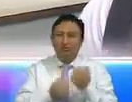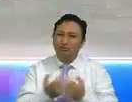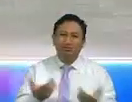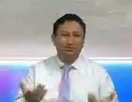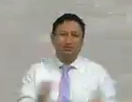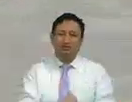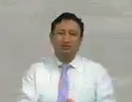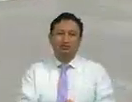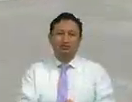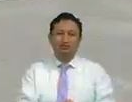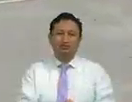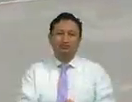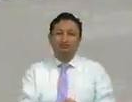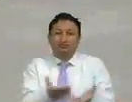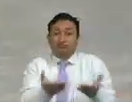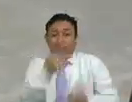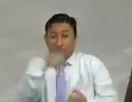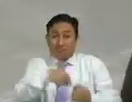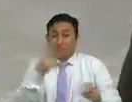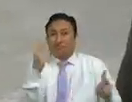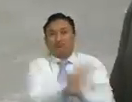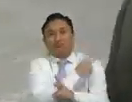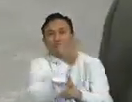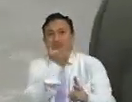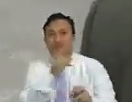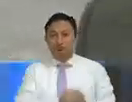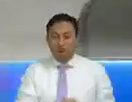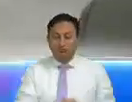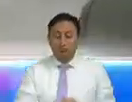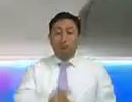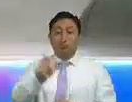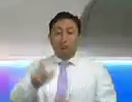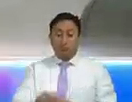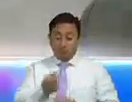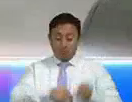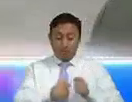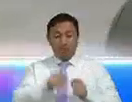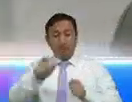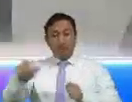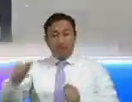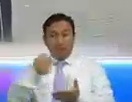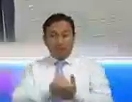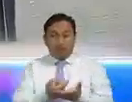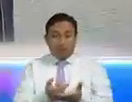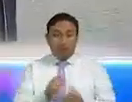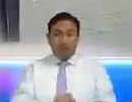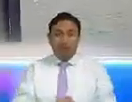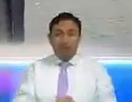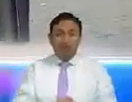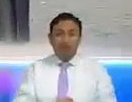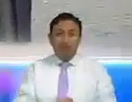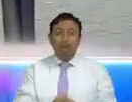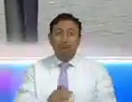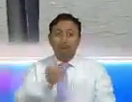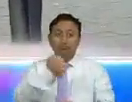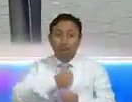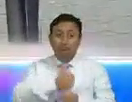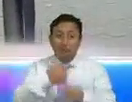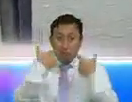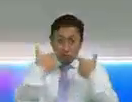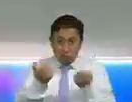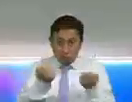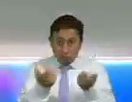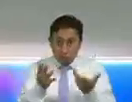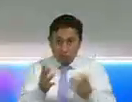común es un peligro o sea tanto para el que depende como para el que compra un trabajo no regularizado una